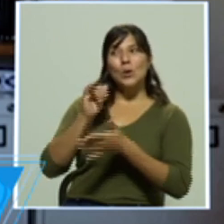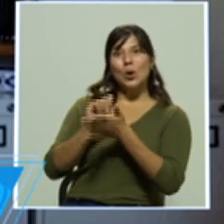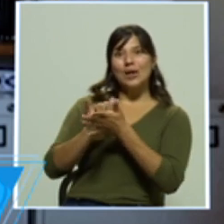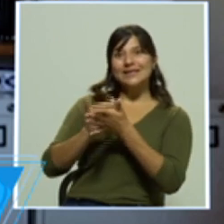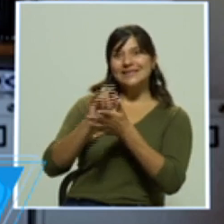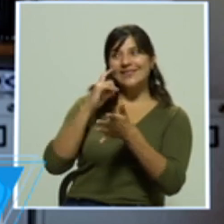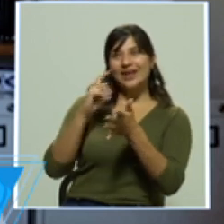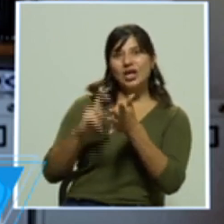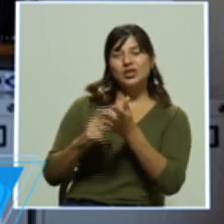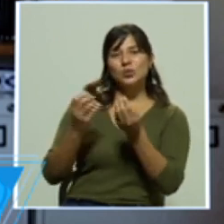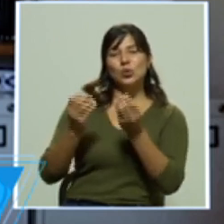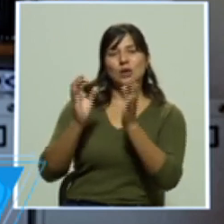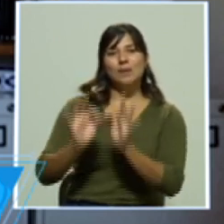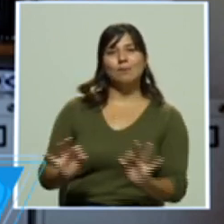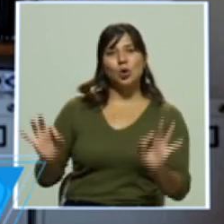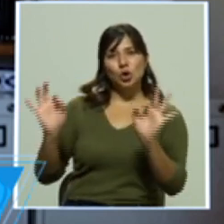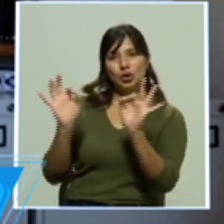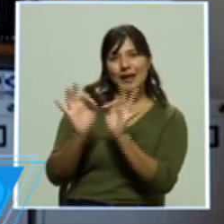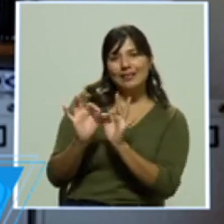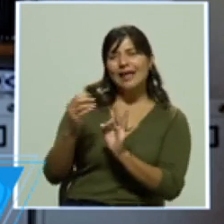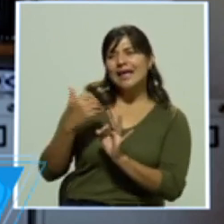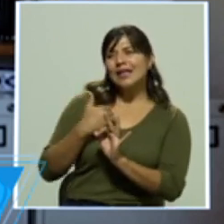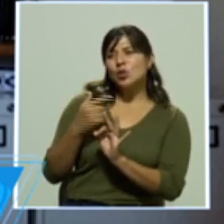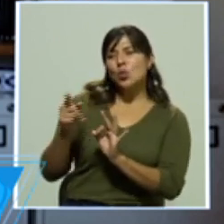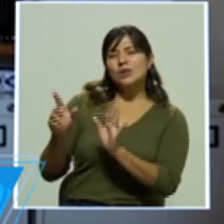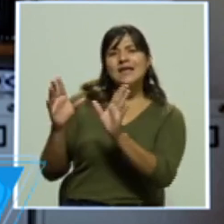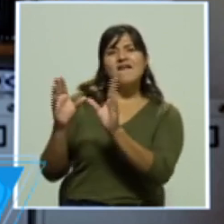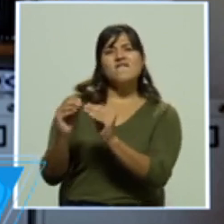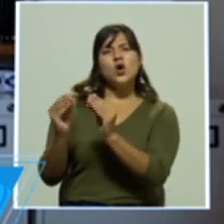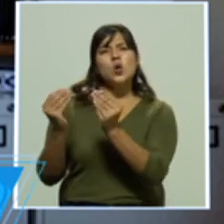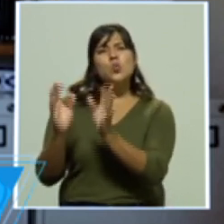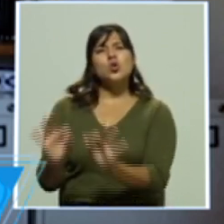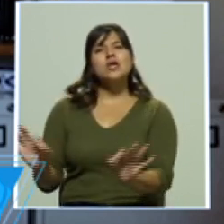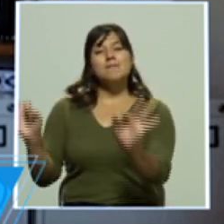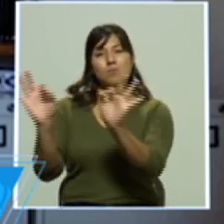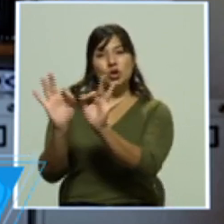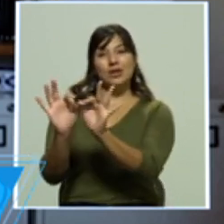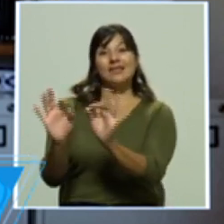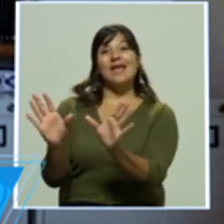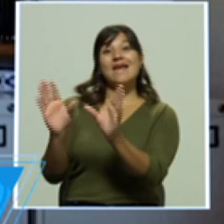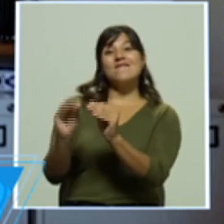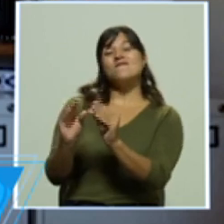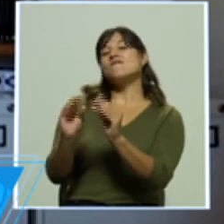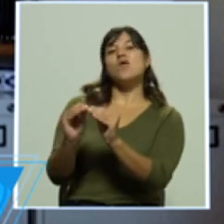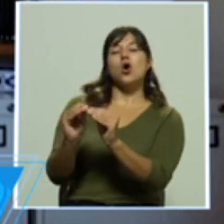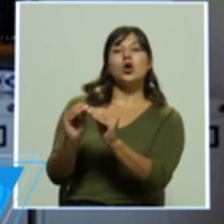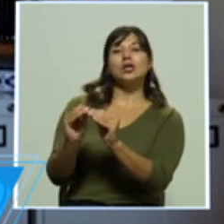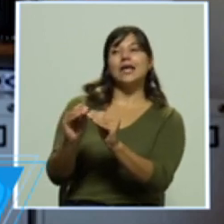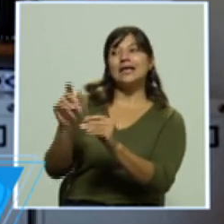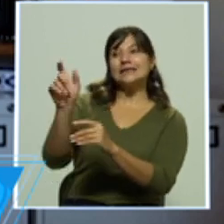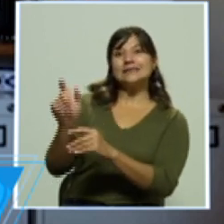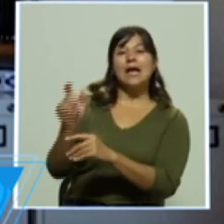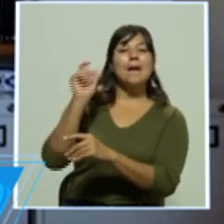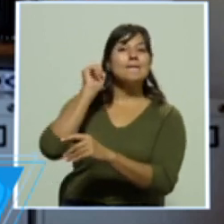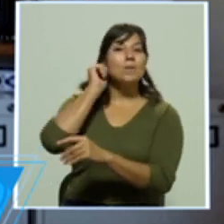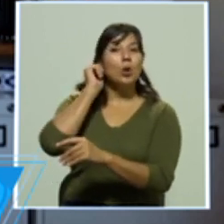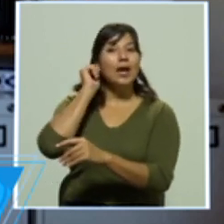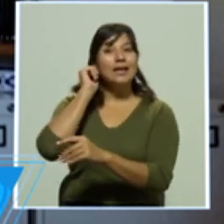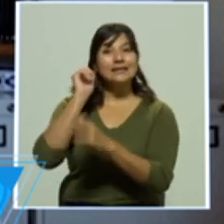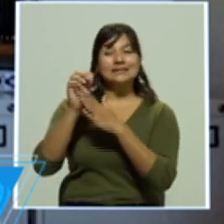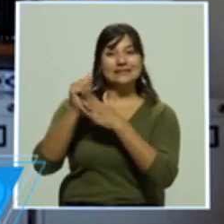tan importante que tuvo un foro de mucho prestigio como es el foro Reykjavik, organizado en